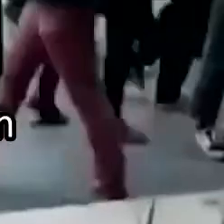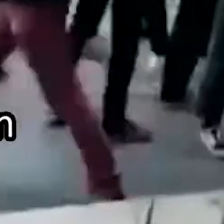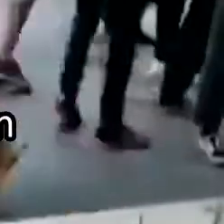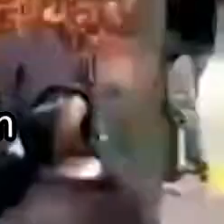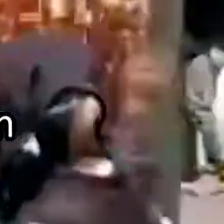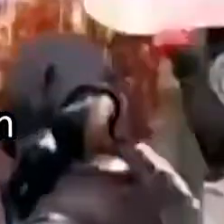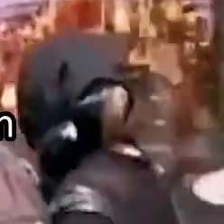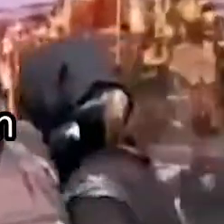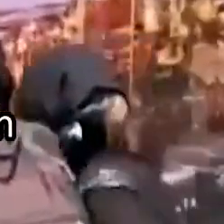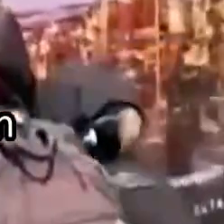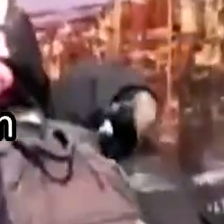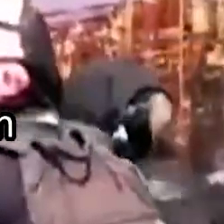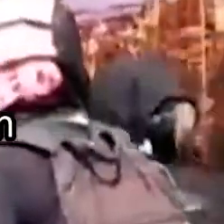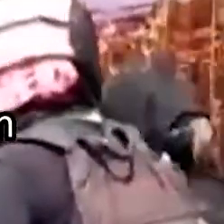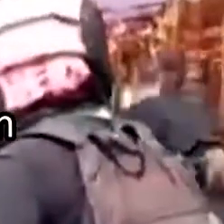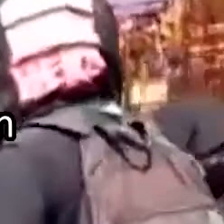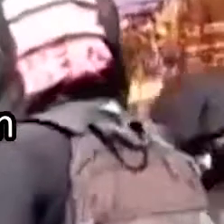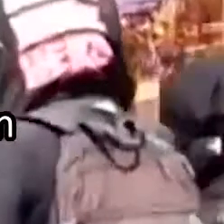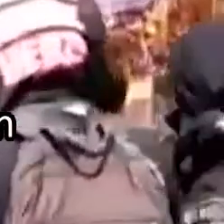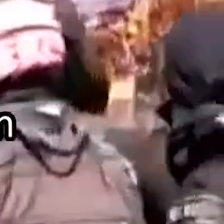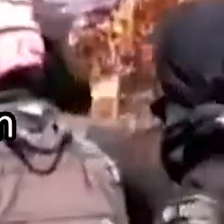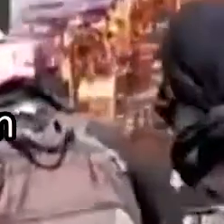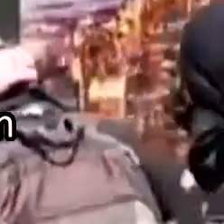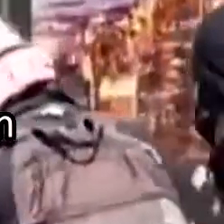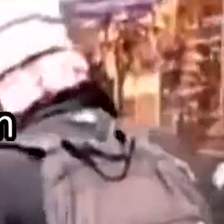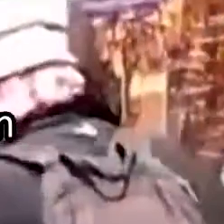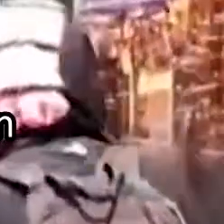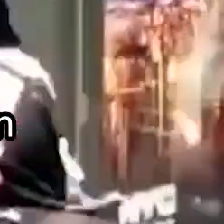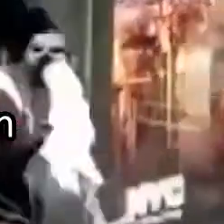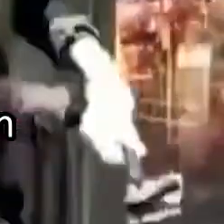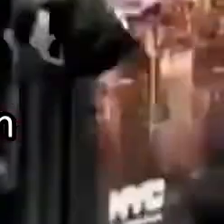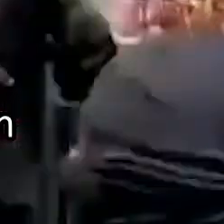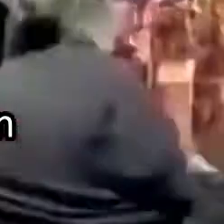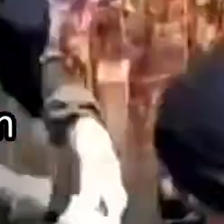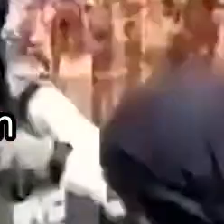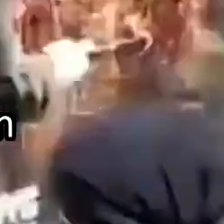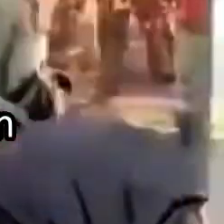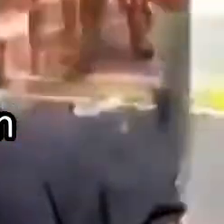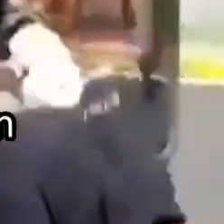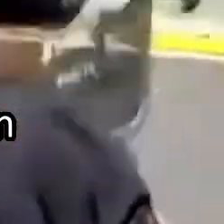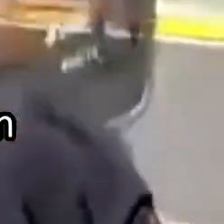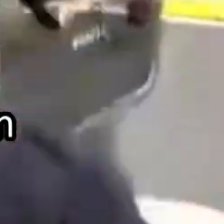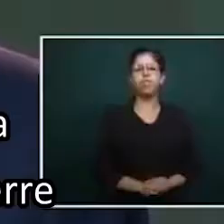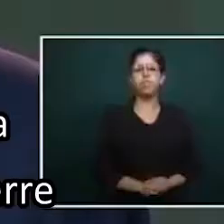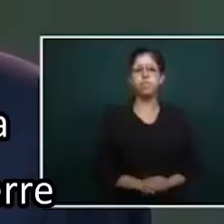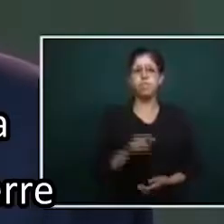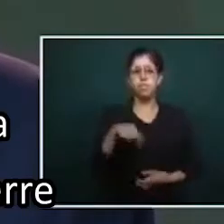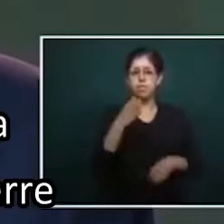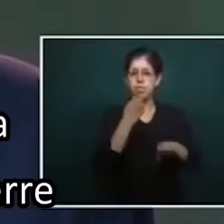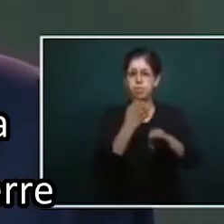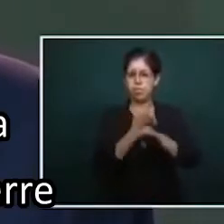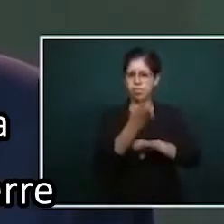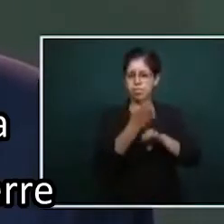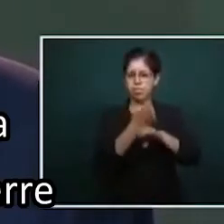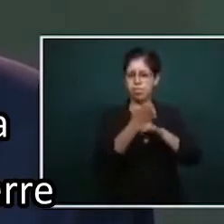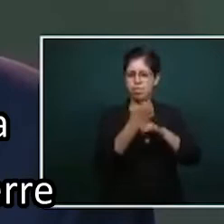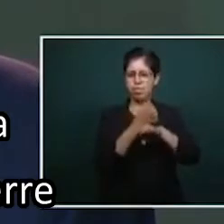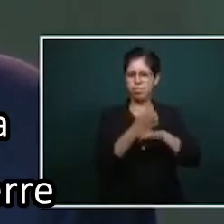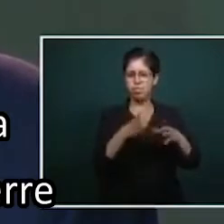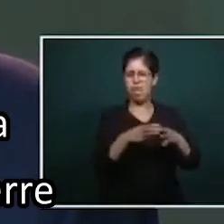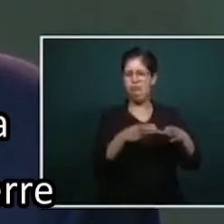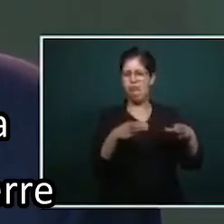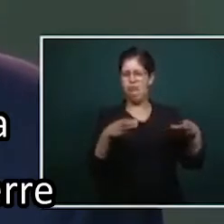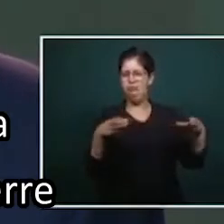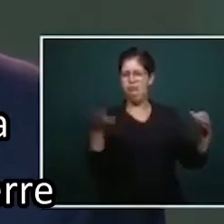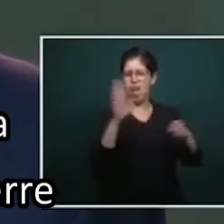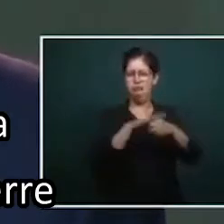confrontación con la policía. Propuso un grupo de paz para neutralizarlos, sin armamento, pero bien protegidos. Sobre Jesús Cid, dijo que lo